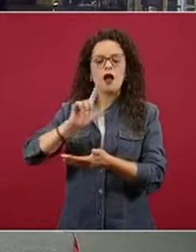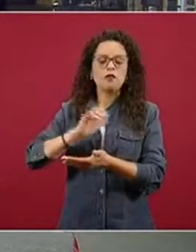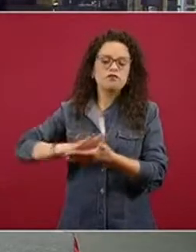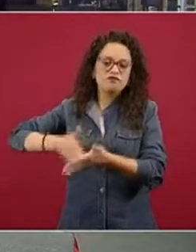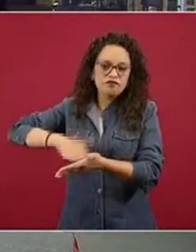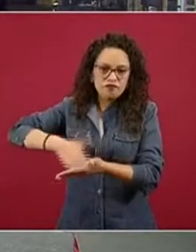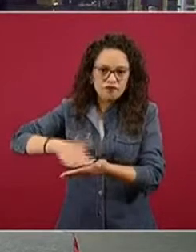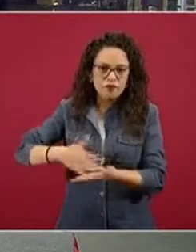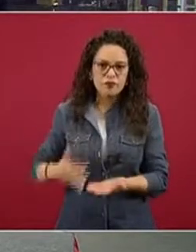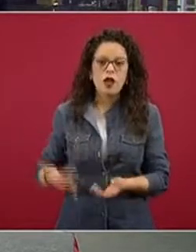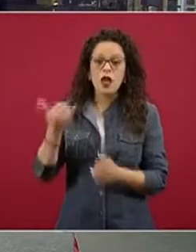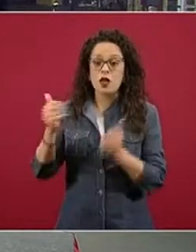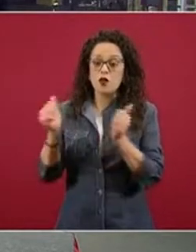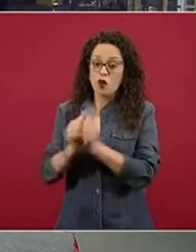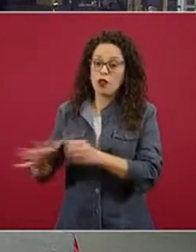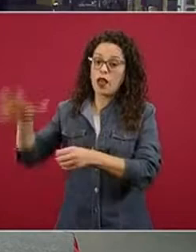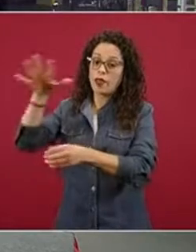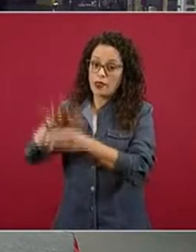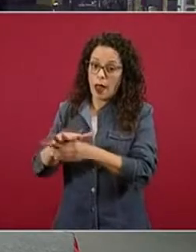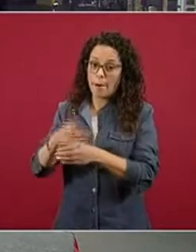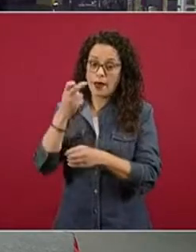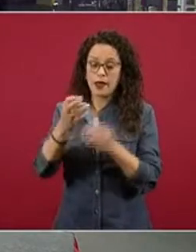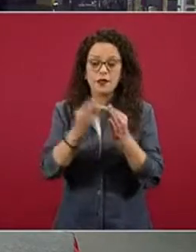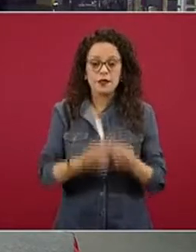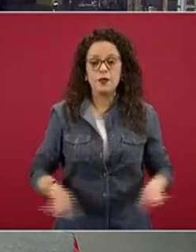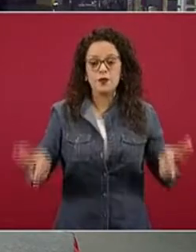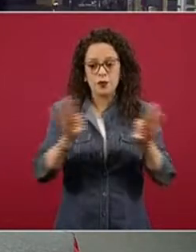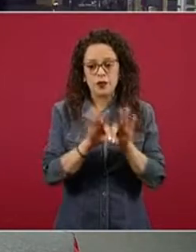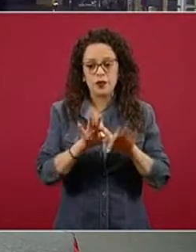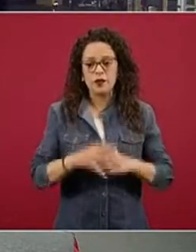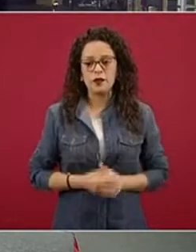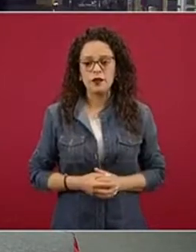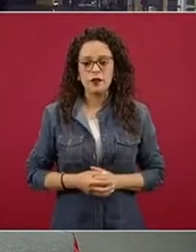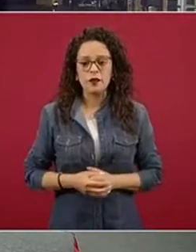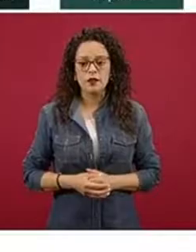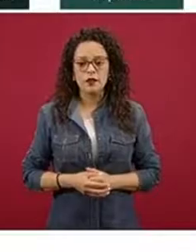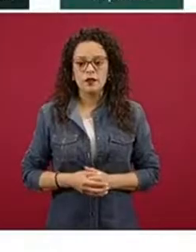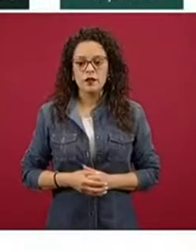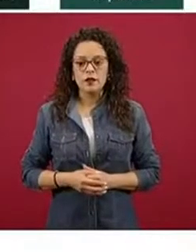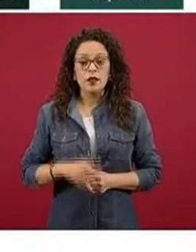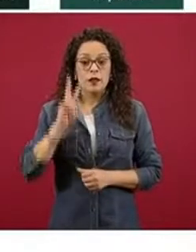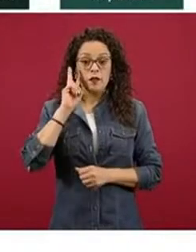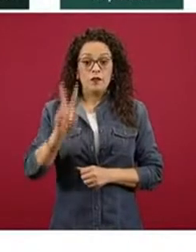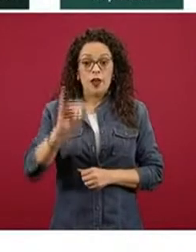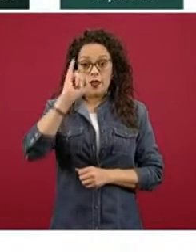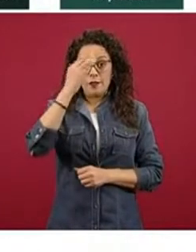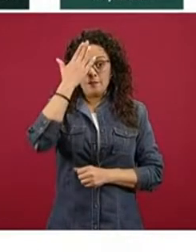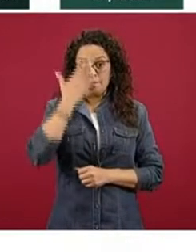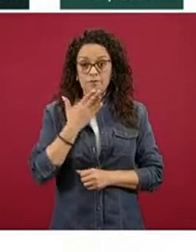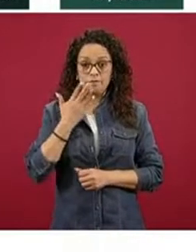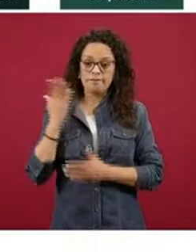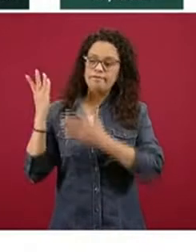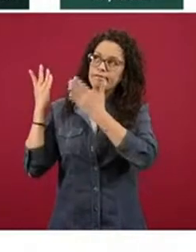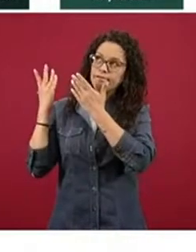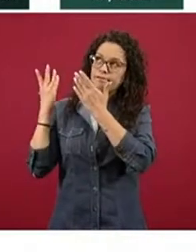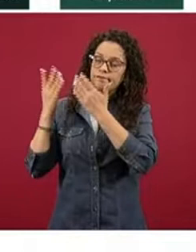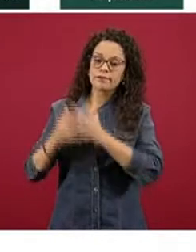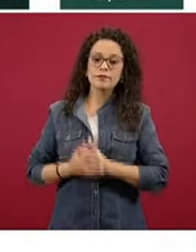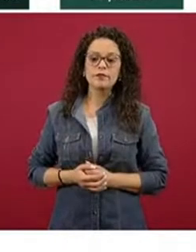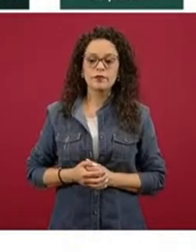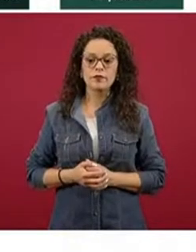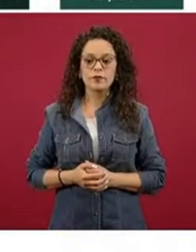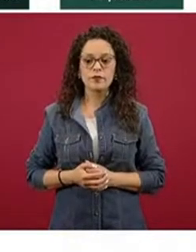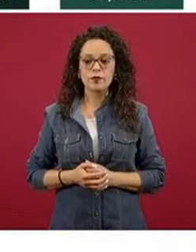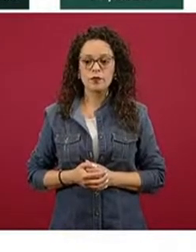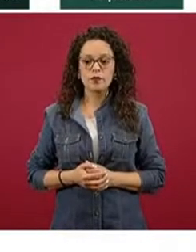Esto es importante. Si ustedes pueden ver en las imágenes que vemos en la esquina superior, vemos algunas de las actividades que realiza